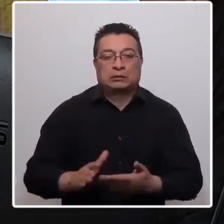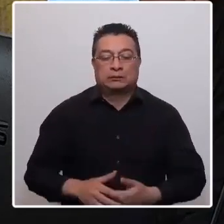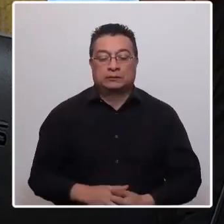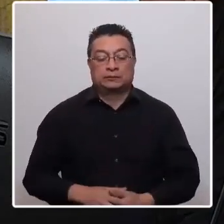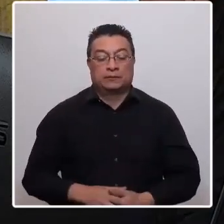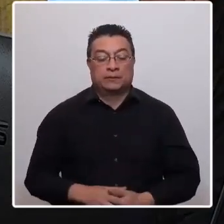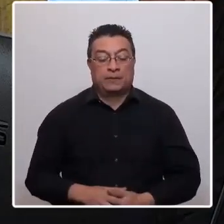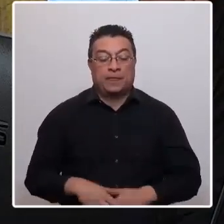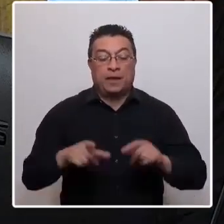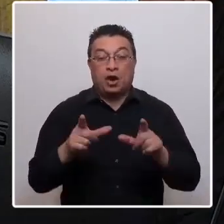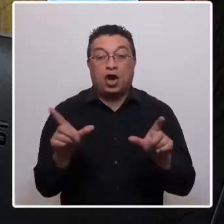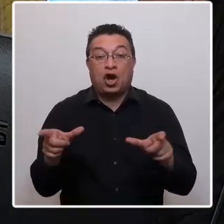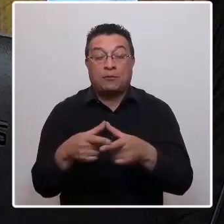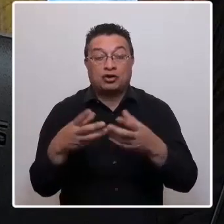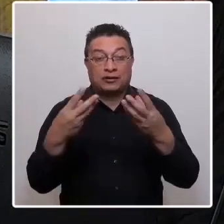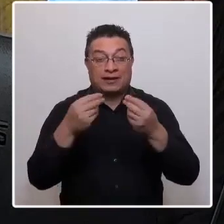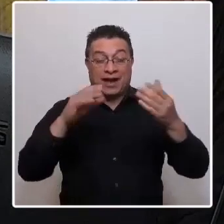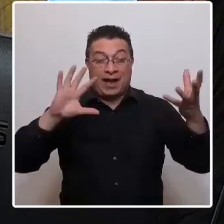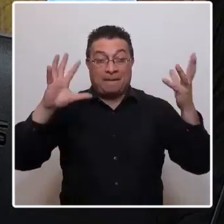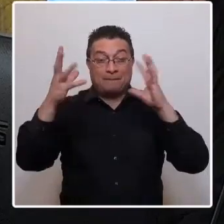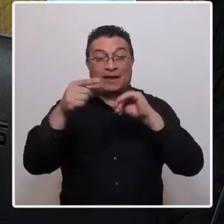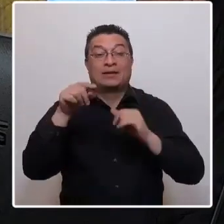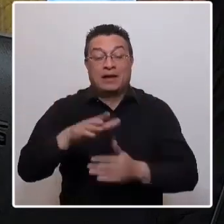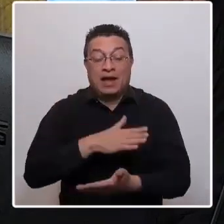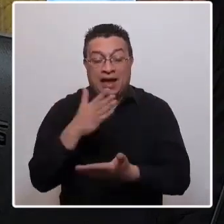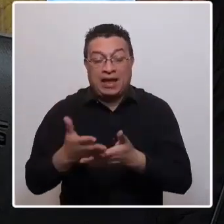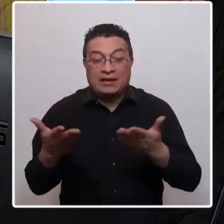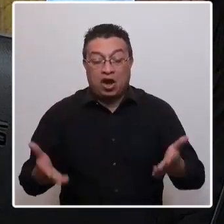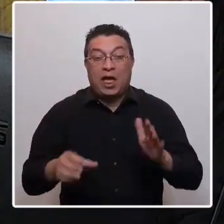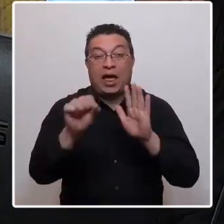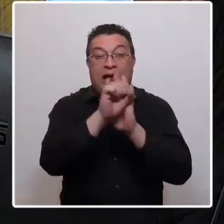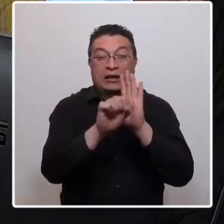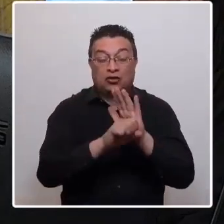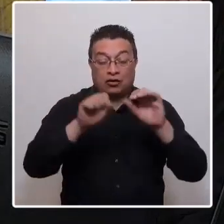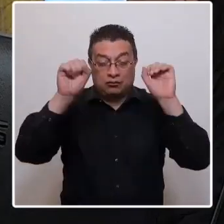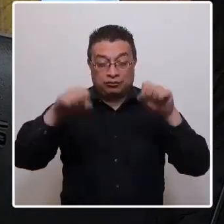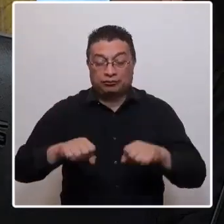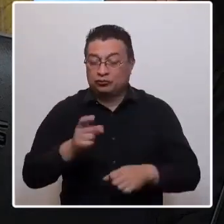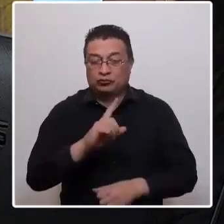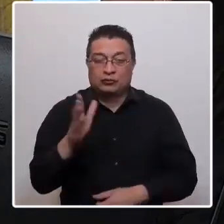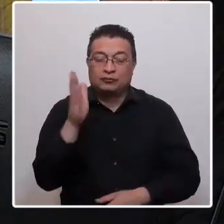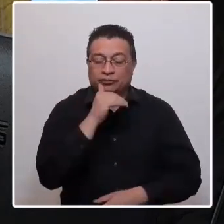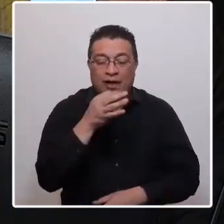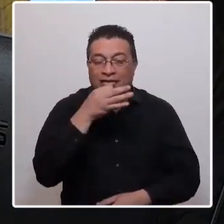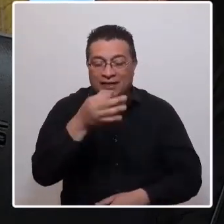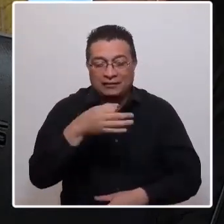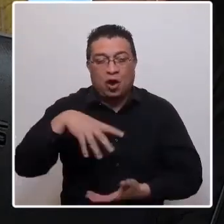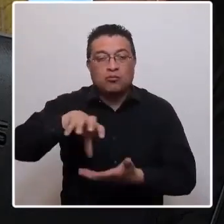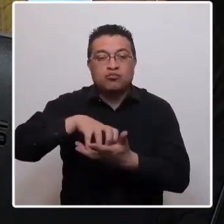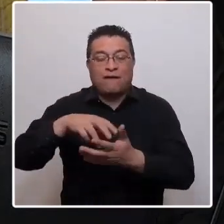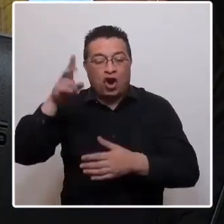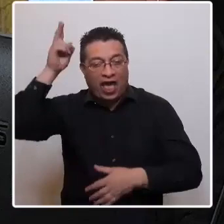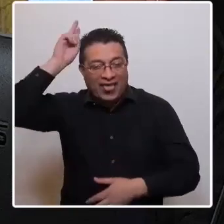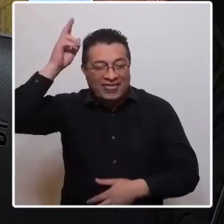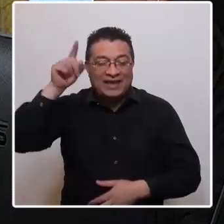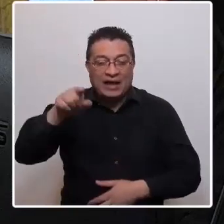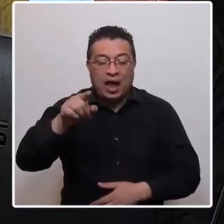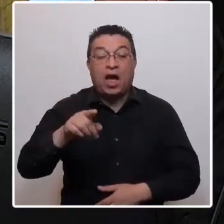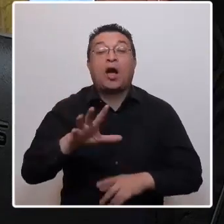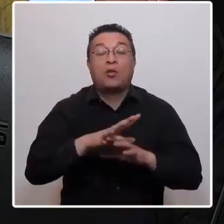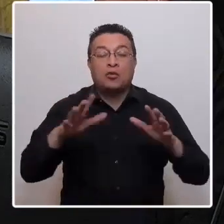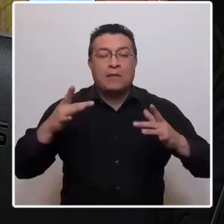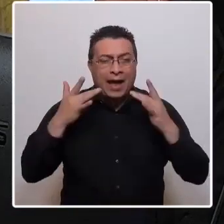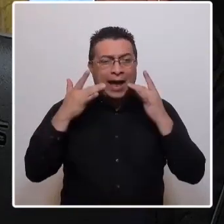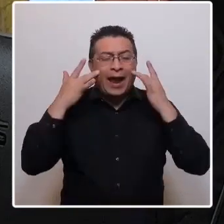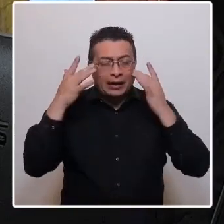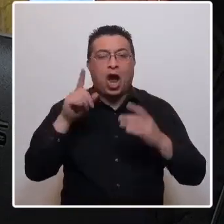En la Comisión de Medio Ambiente, hasta el momento ningún artículo aprobado hace referencia a pueblos indígenas. ¿Cuánta alegría y goce debe